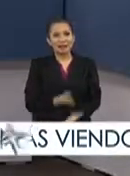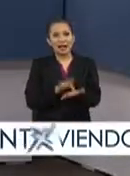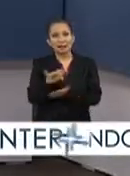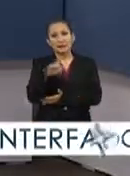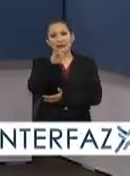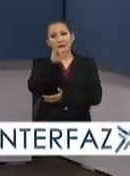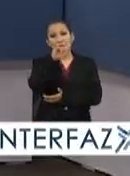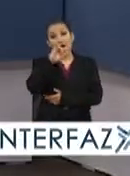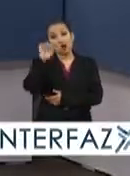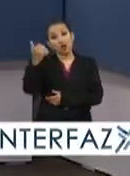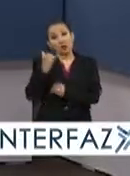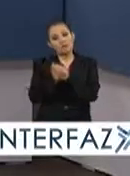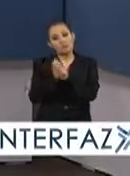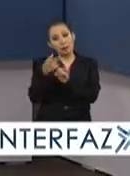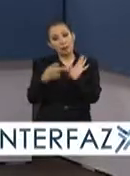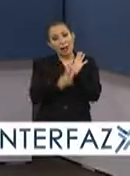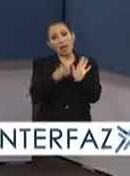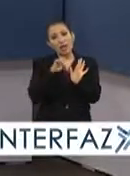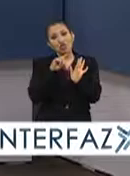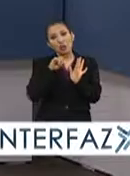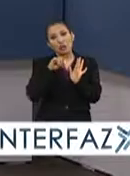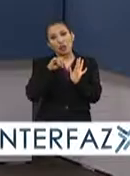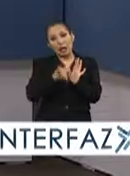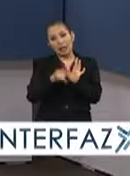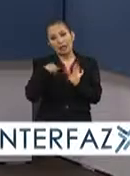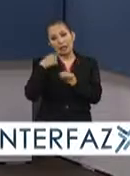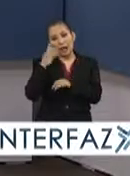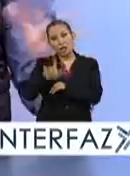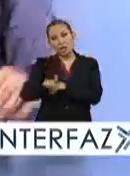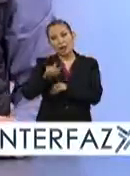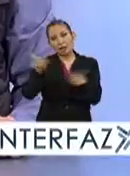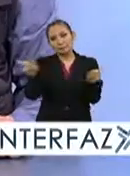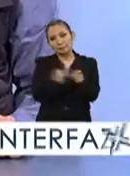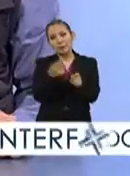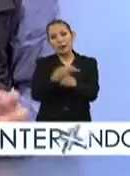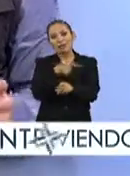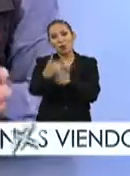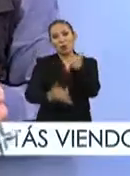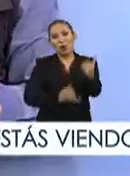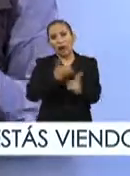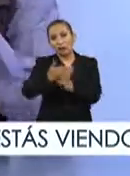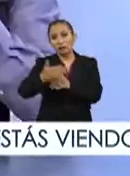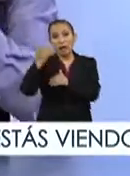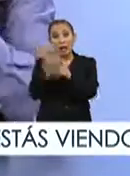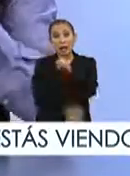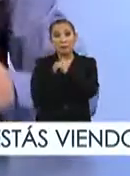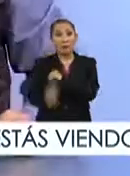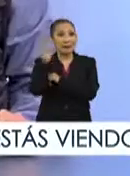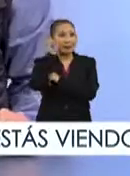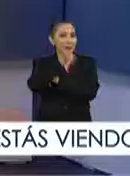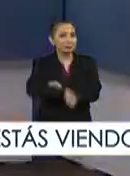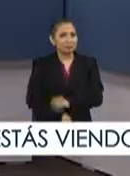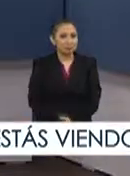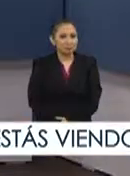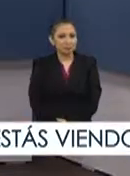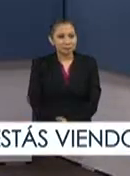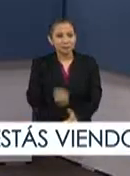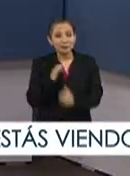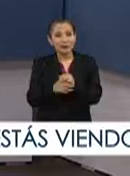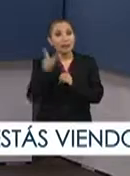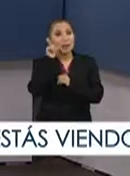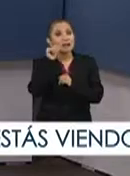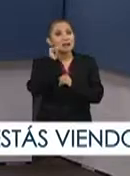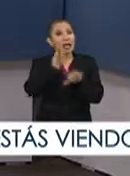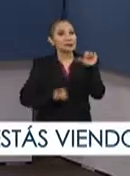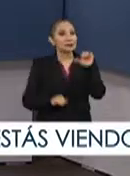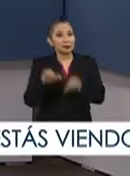Gracias, Lalo. Otro reporte para Edu Byton más tarde y el lunes el resumen de lo que ocurrió en estos Juegos que terminan el día de mañana. Pues terminan el día de